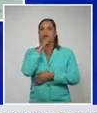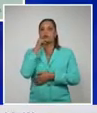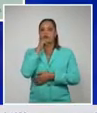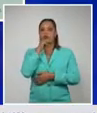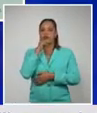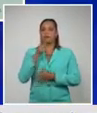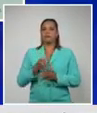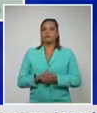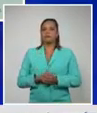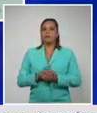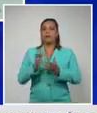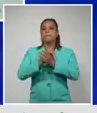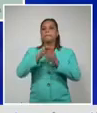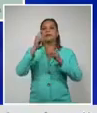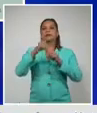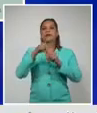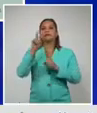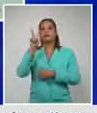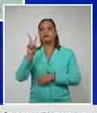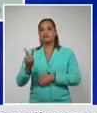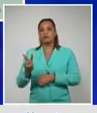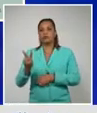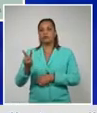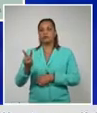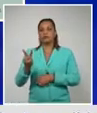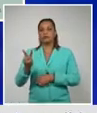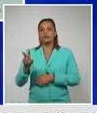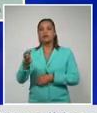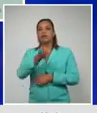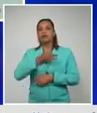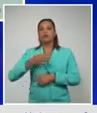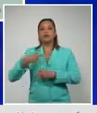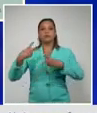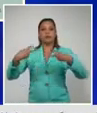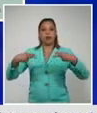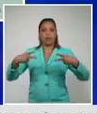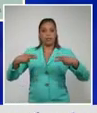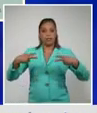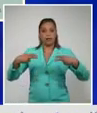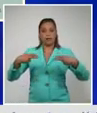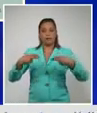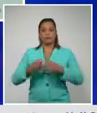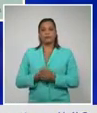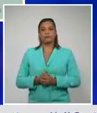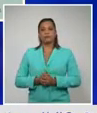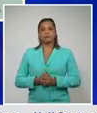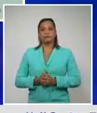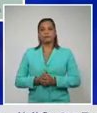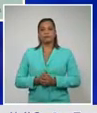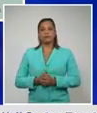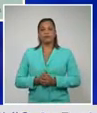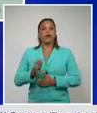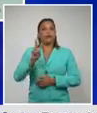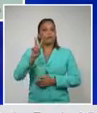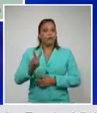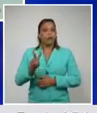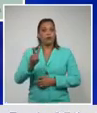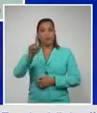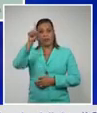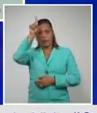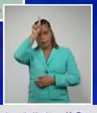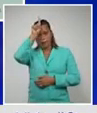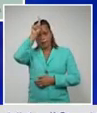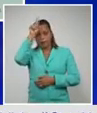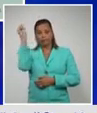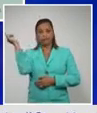De Matanzas, 2 casos del municipio de Cárdenas, 2 extranjeros alemanes que